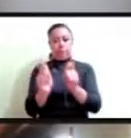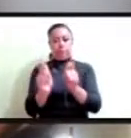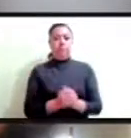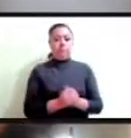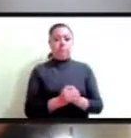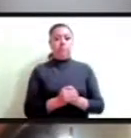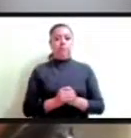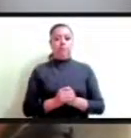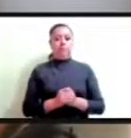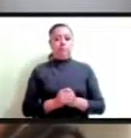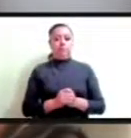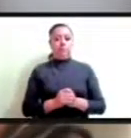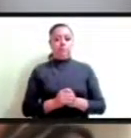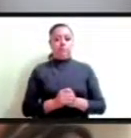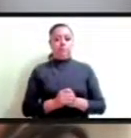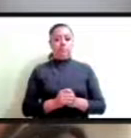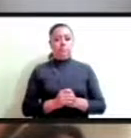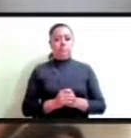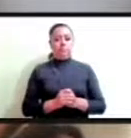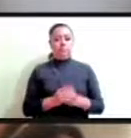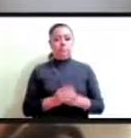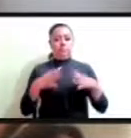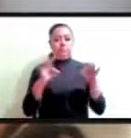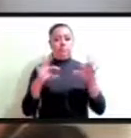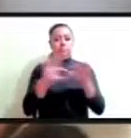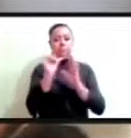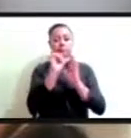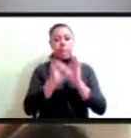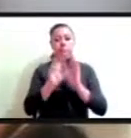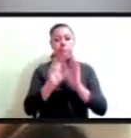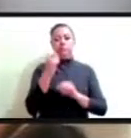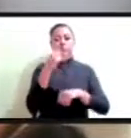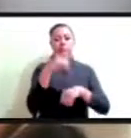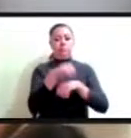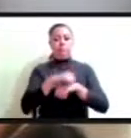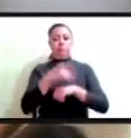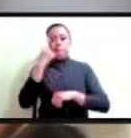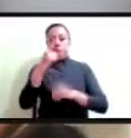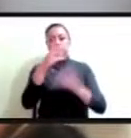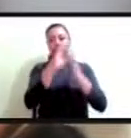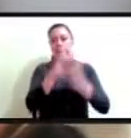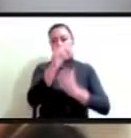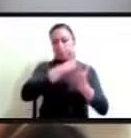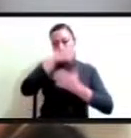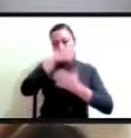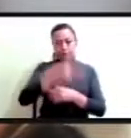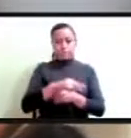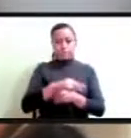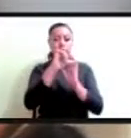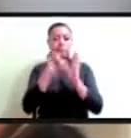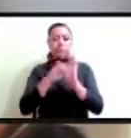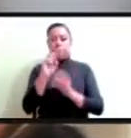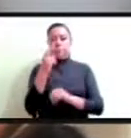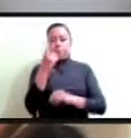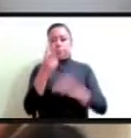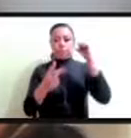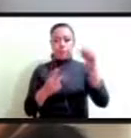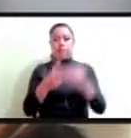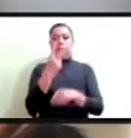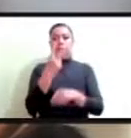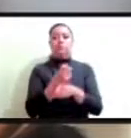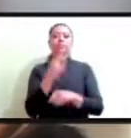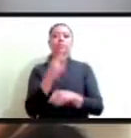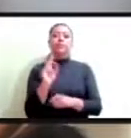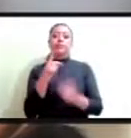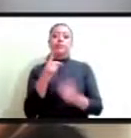Con fundamento en lo dispuesto por el artículo 31, numeral 1 de la Constitución Política de la Ciudad de México y los artículos 32, fracción segunda y trigésima de